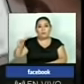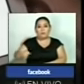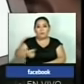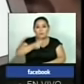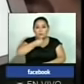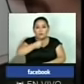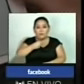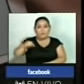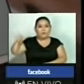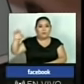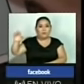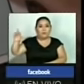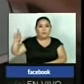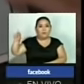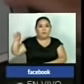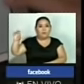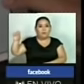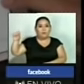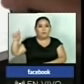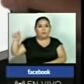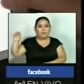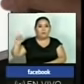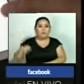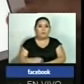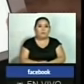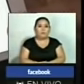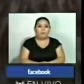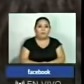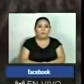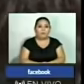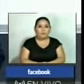informe para Noticiero Hechos, de Ernesto Cornejo.